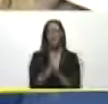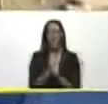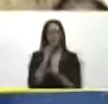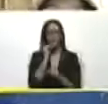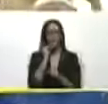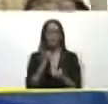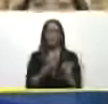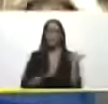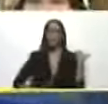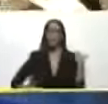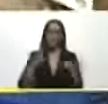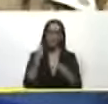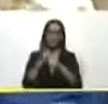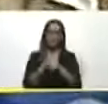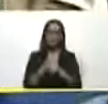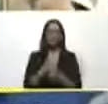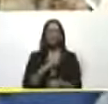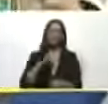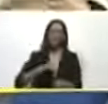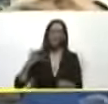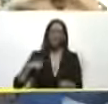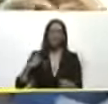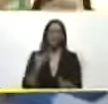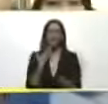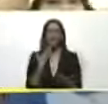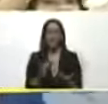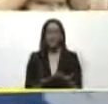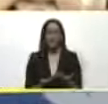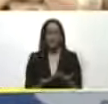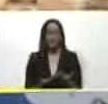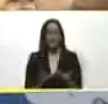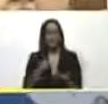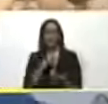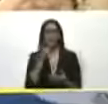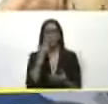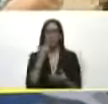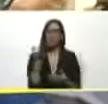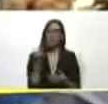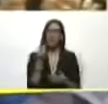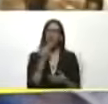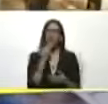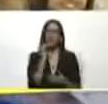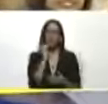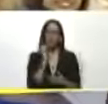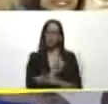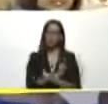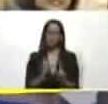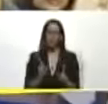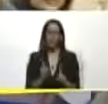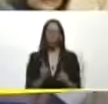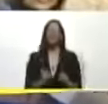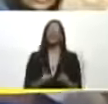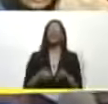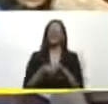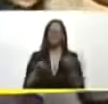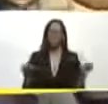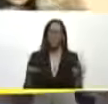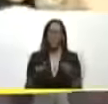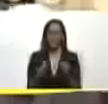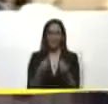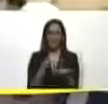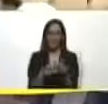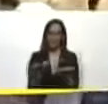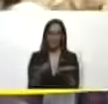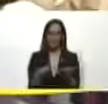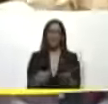obrero y nosotros tenemos que agradecerlo y no verlo como algo ordinario no es que la educación es gratuita Y eso es